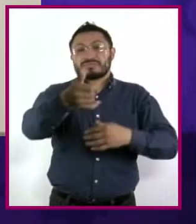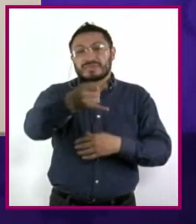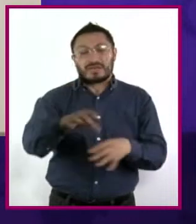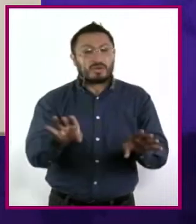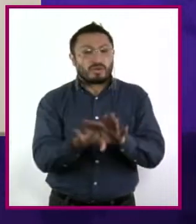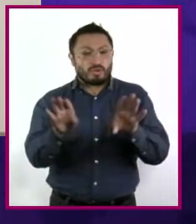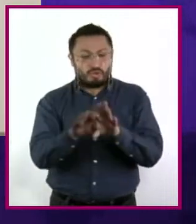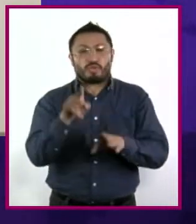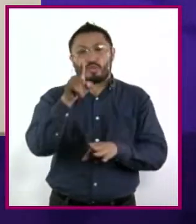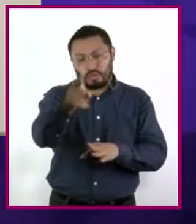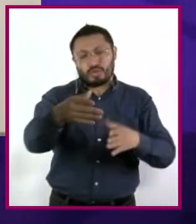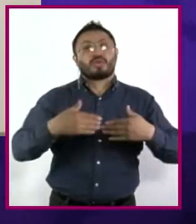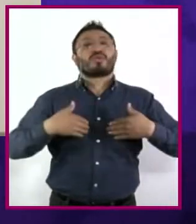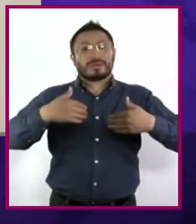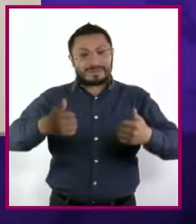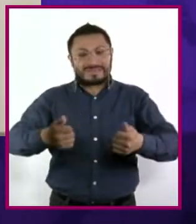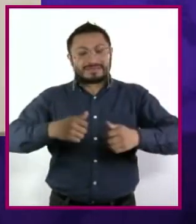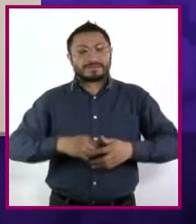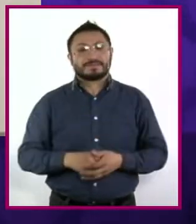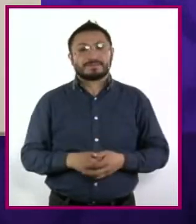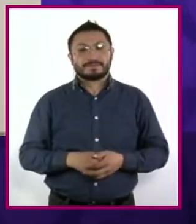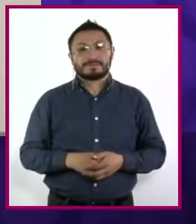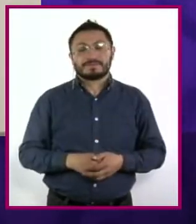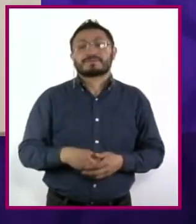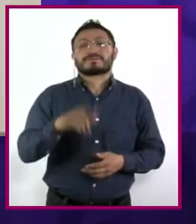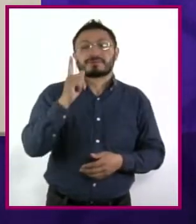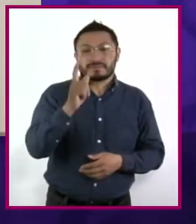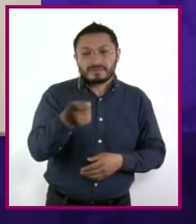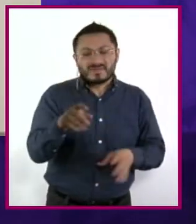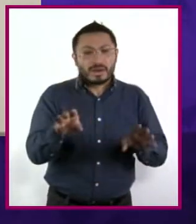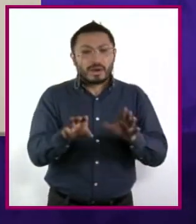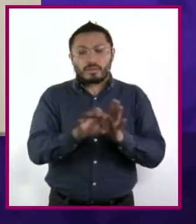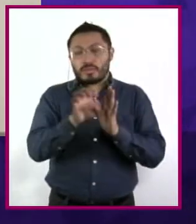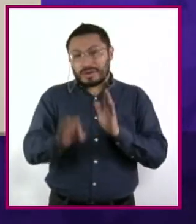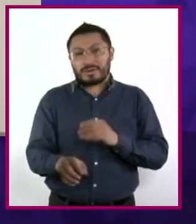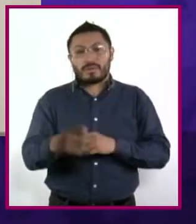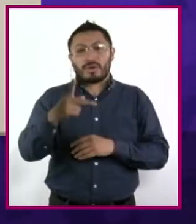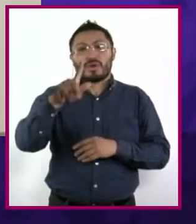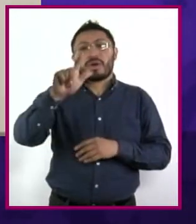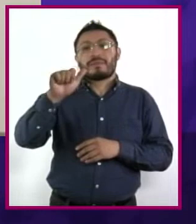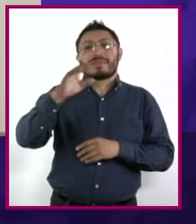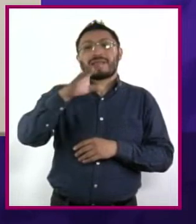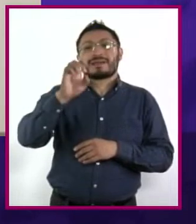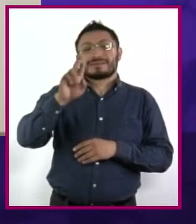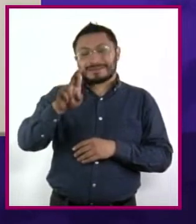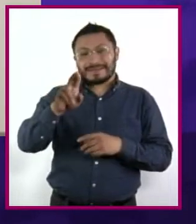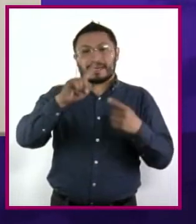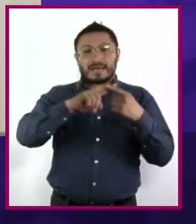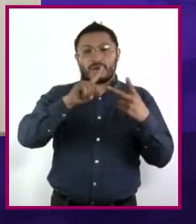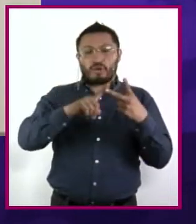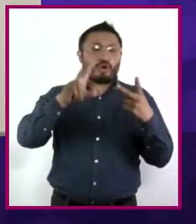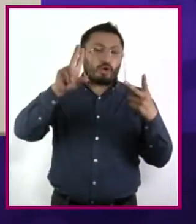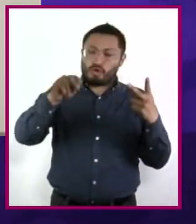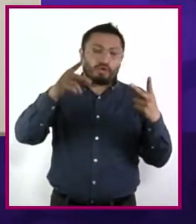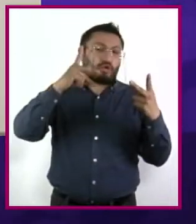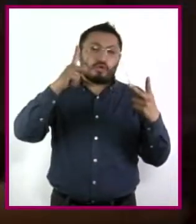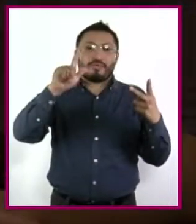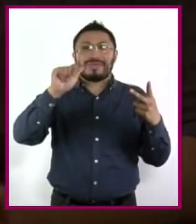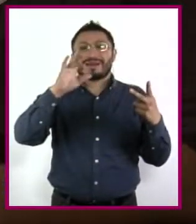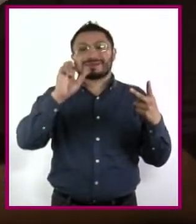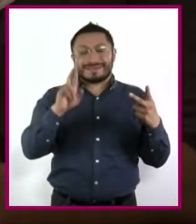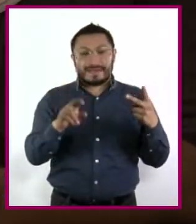matiz que nosotros le vamos a dar a esa emoción. Es decir, placentero o displacentero, positivo o